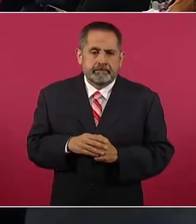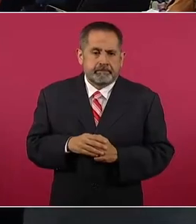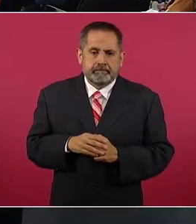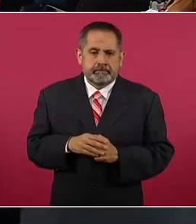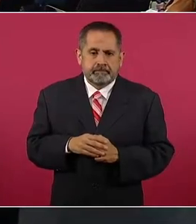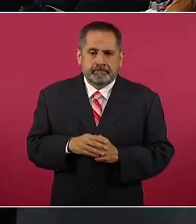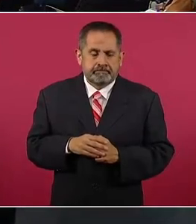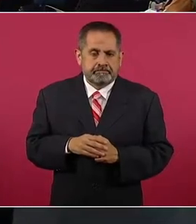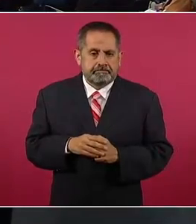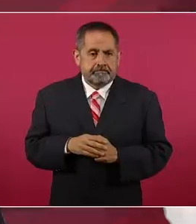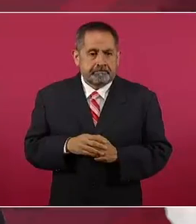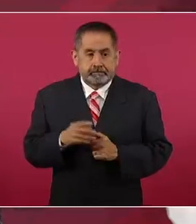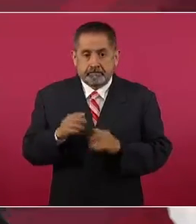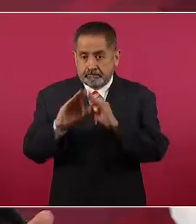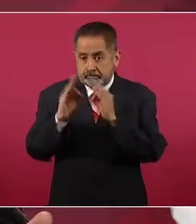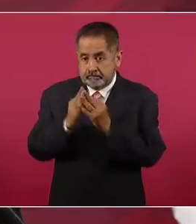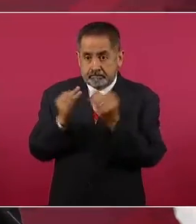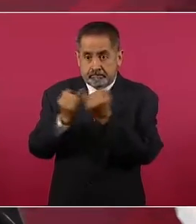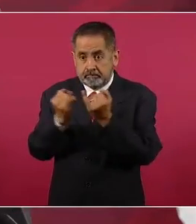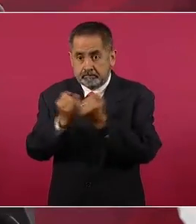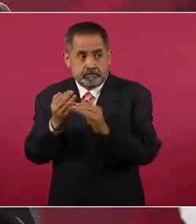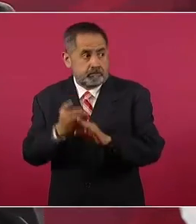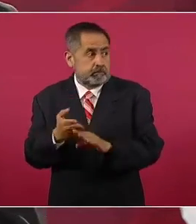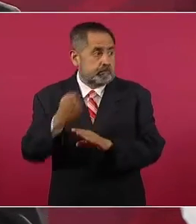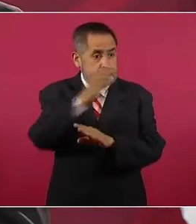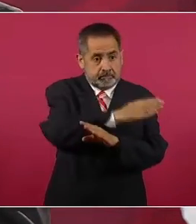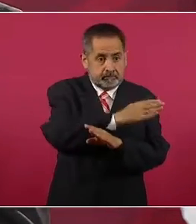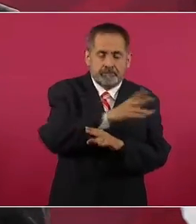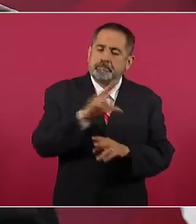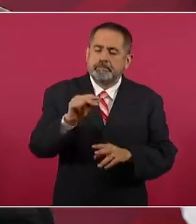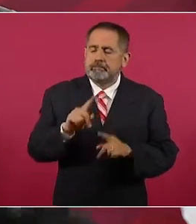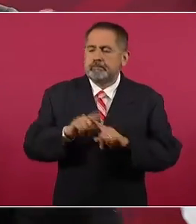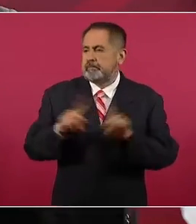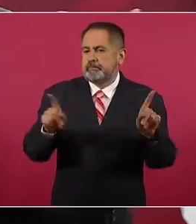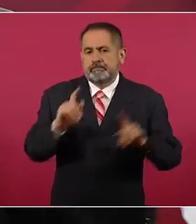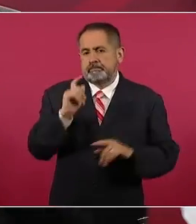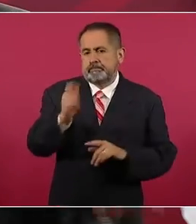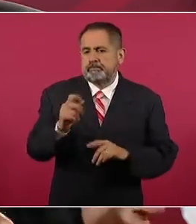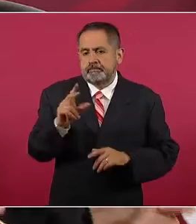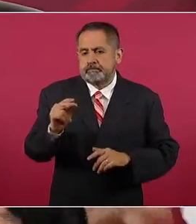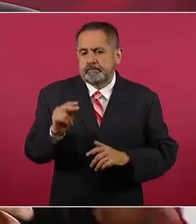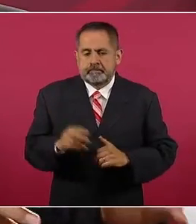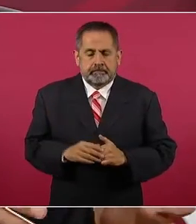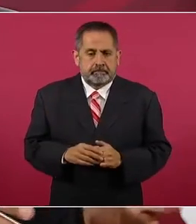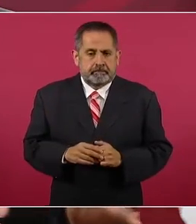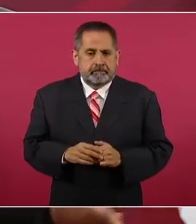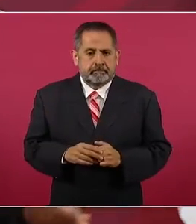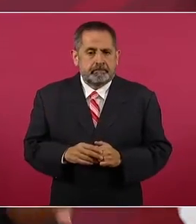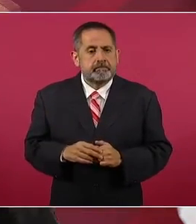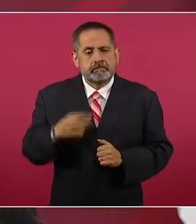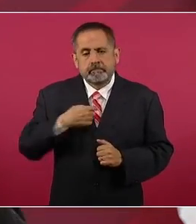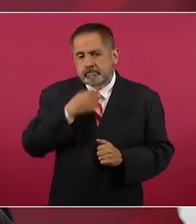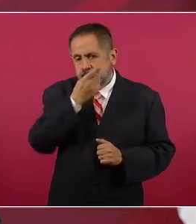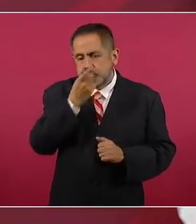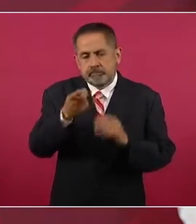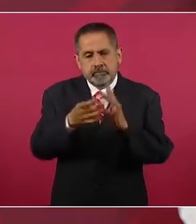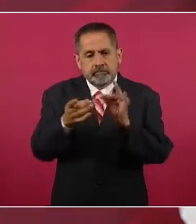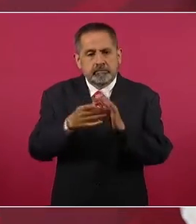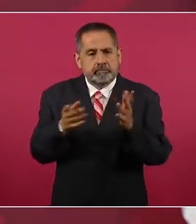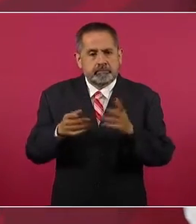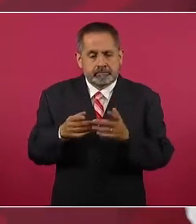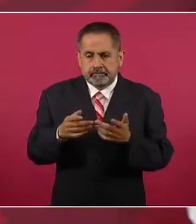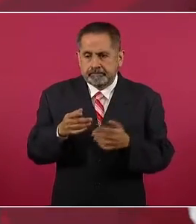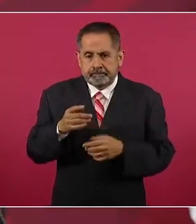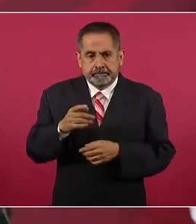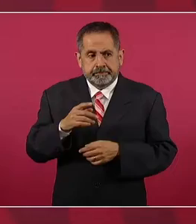misma de antes. ¿Qué fue lo que vimos a